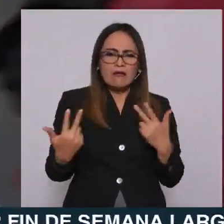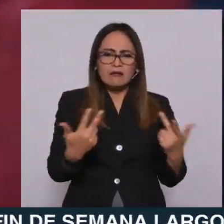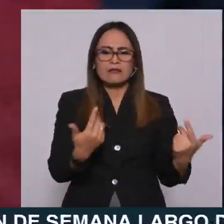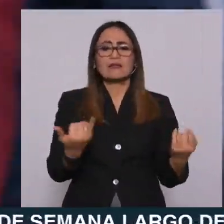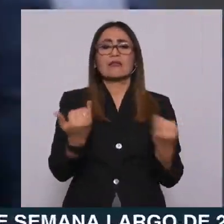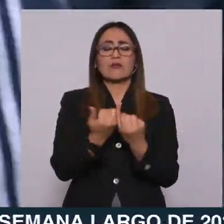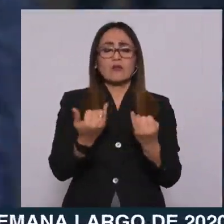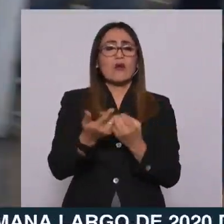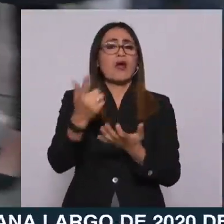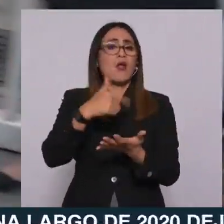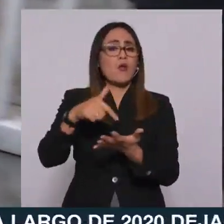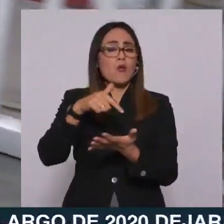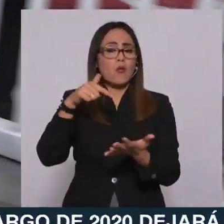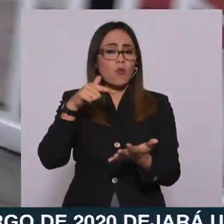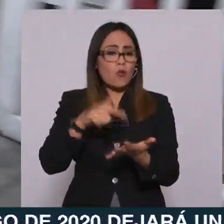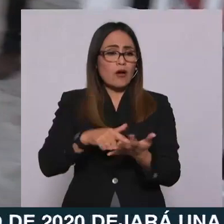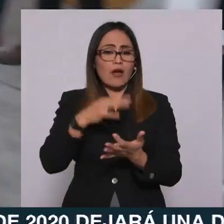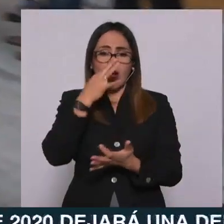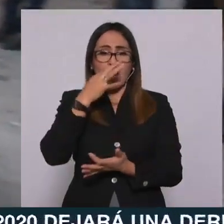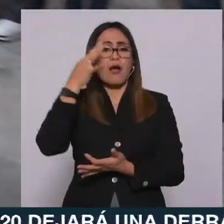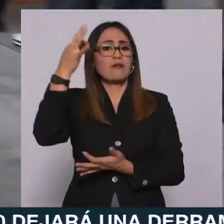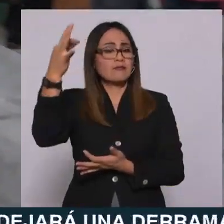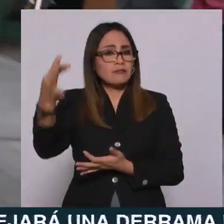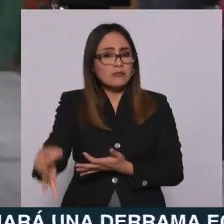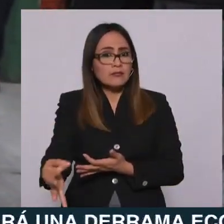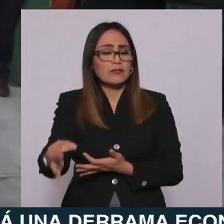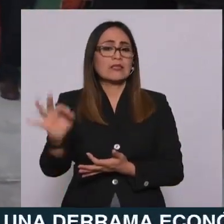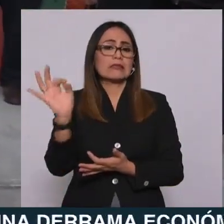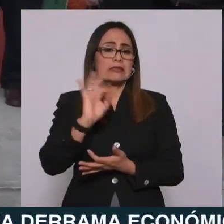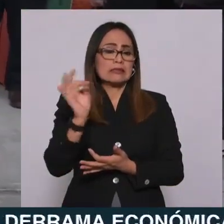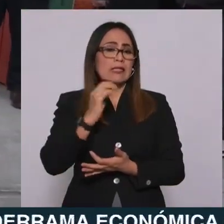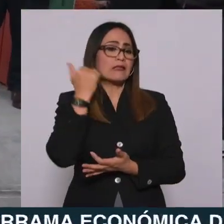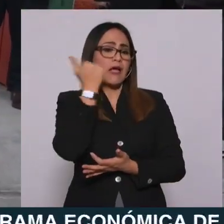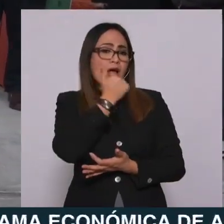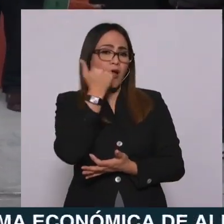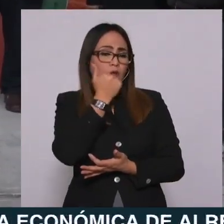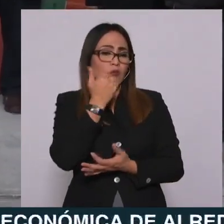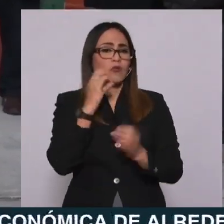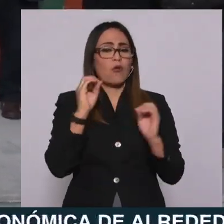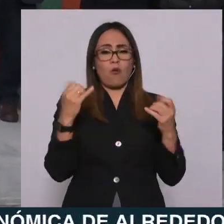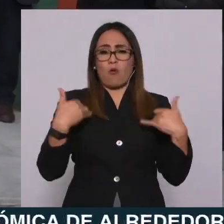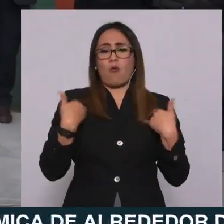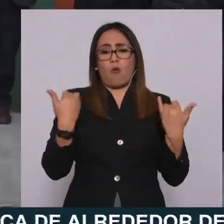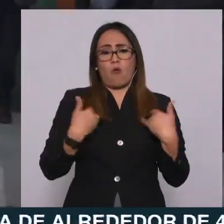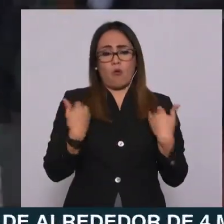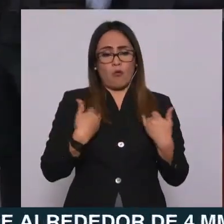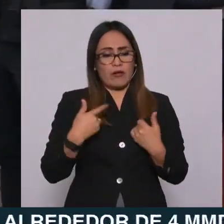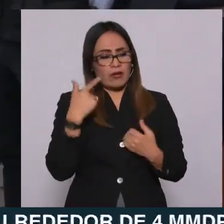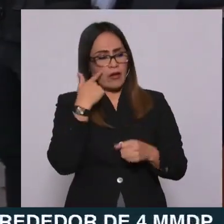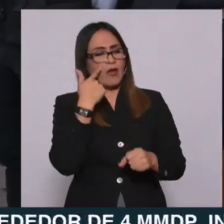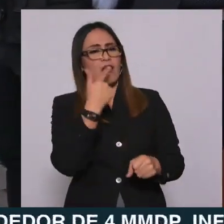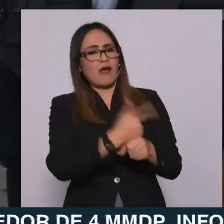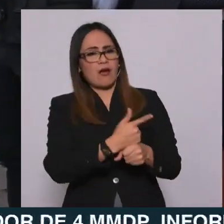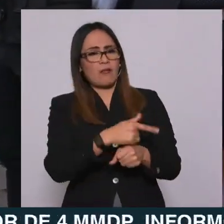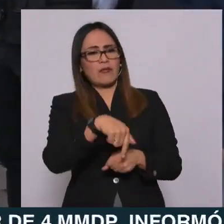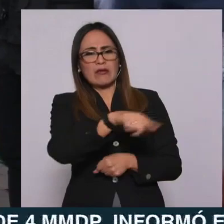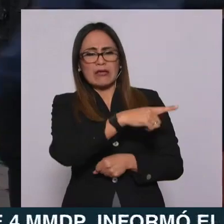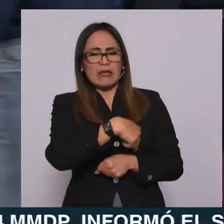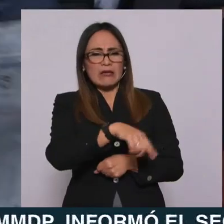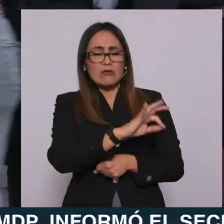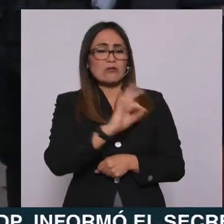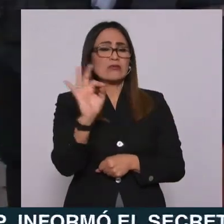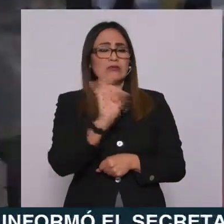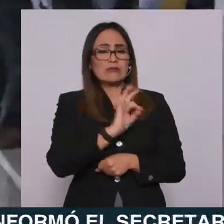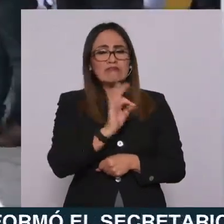remitir y hacer referencia de algunos niños y algunos adolescentes que se ve que están pasando o que